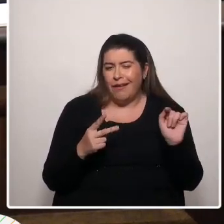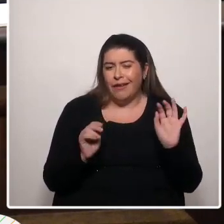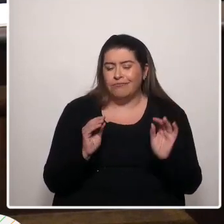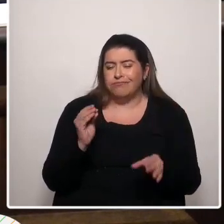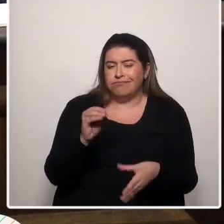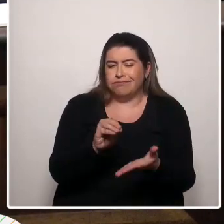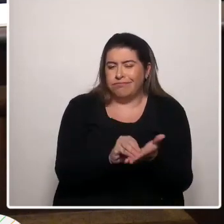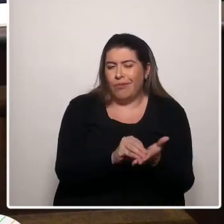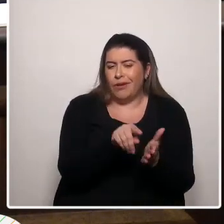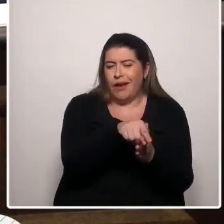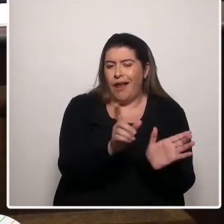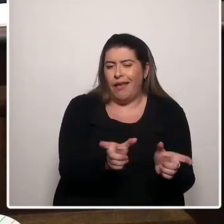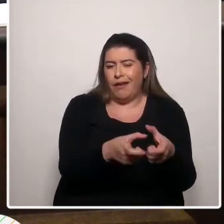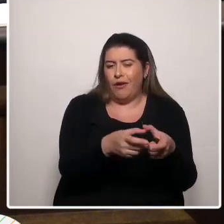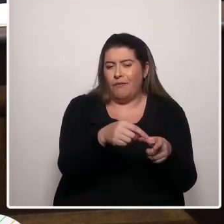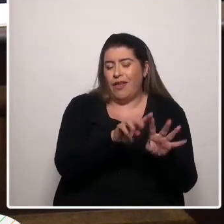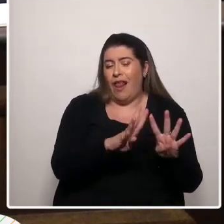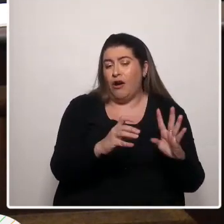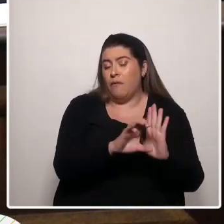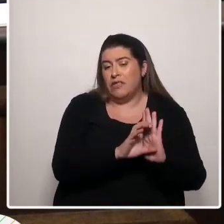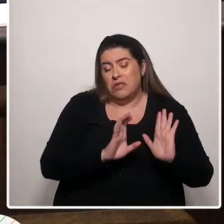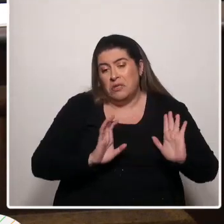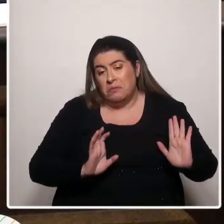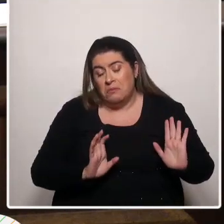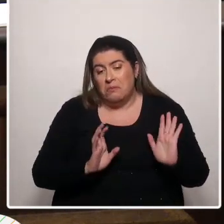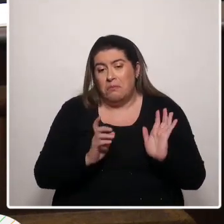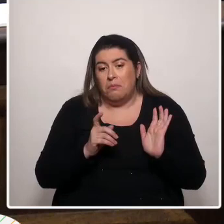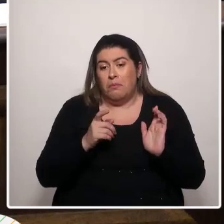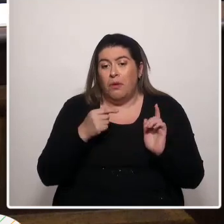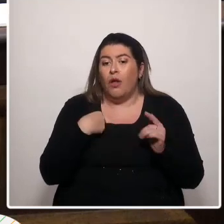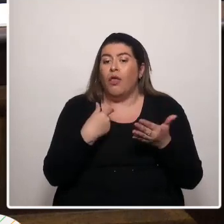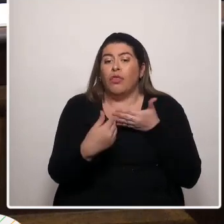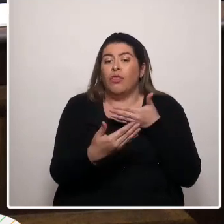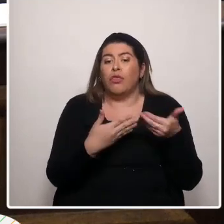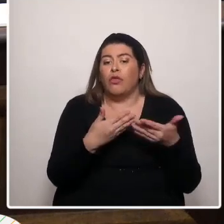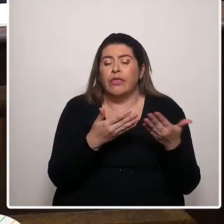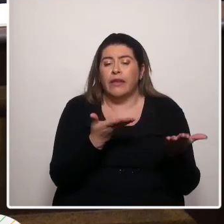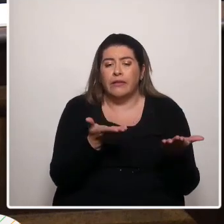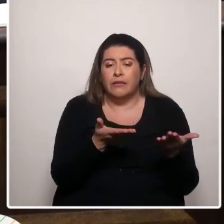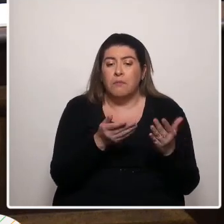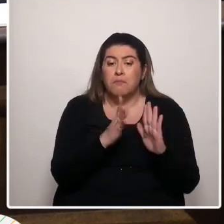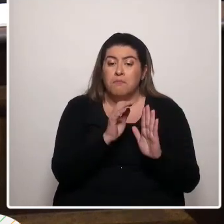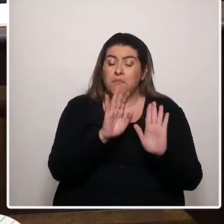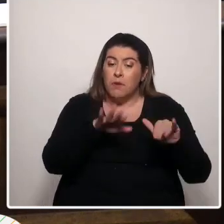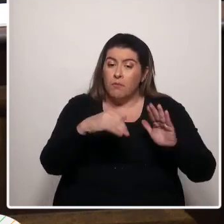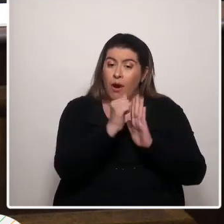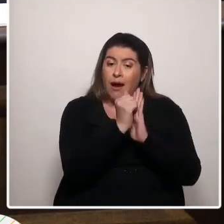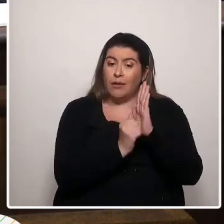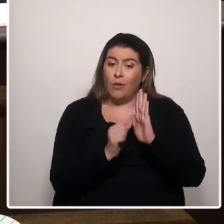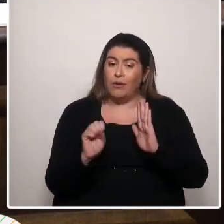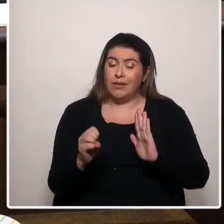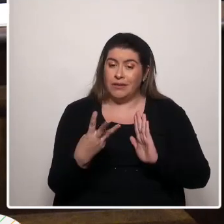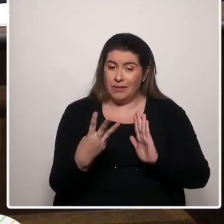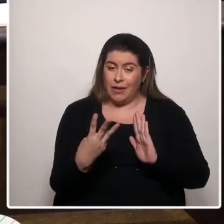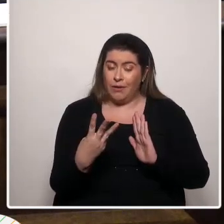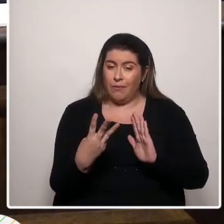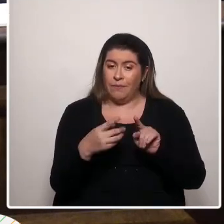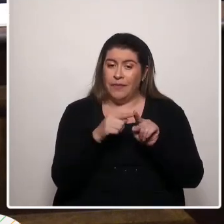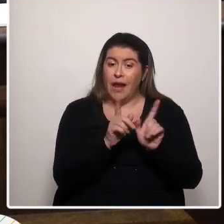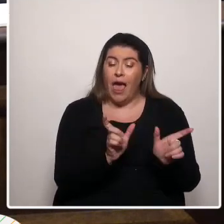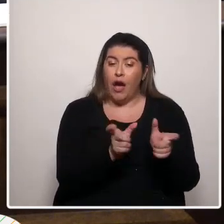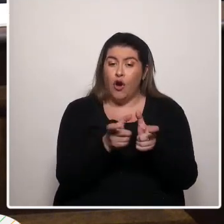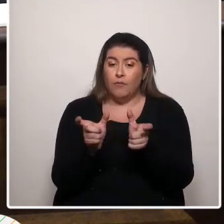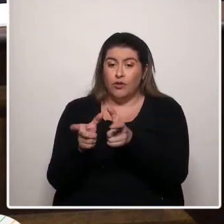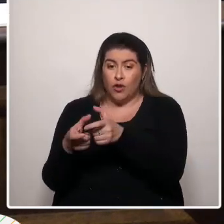de la convención. Pero ¿de dónde lo saco? De que el mismo artículo 3º dice que las comisiones